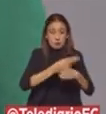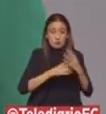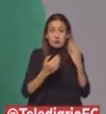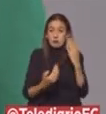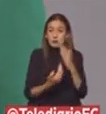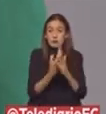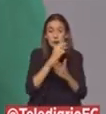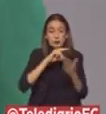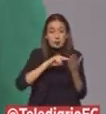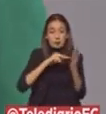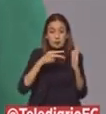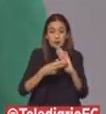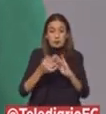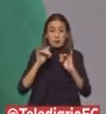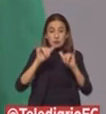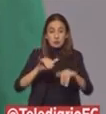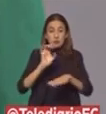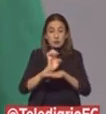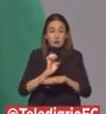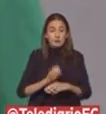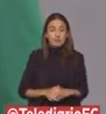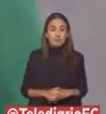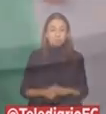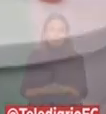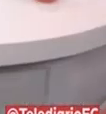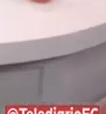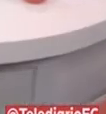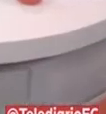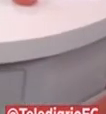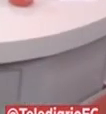de innovación en nuestro país enseguida hablemos